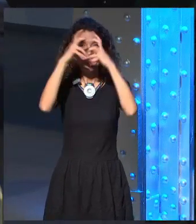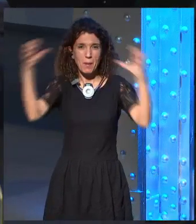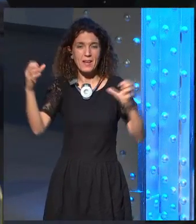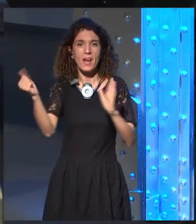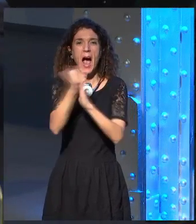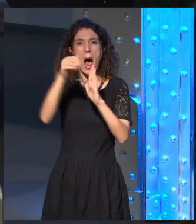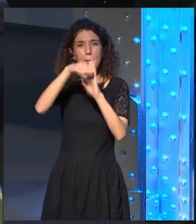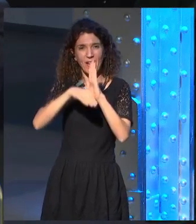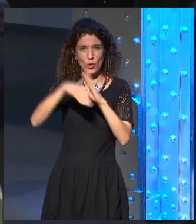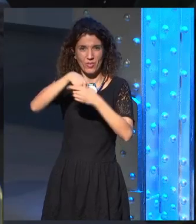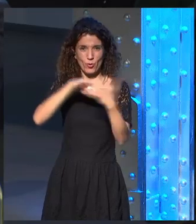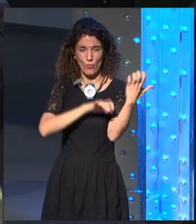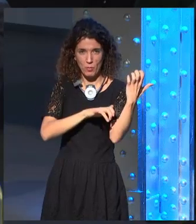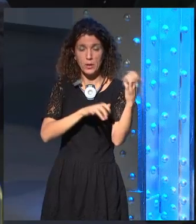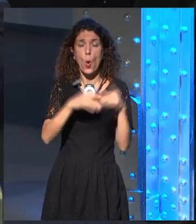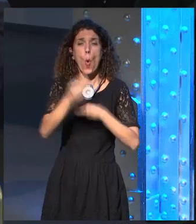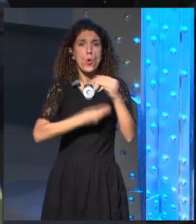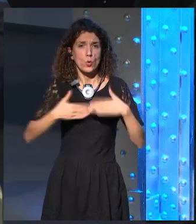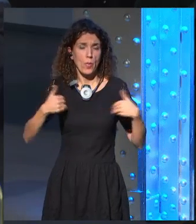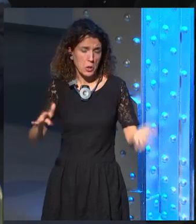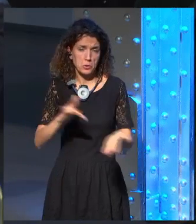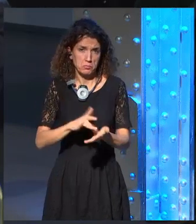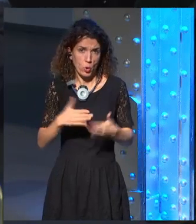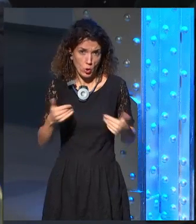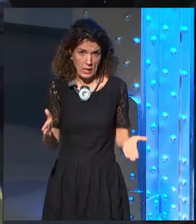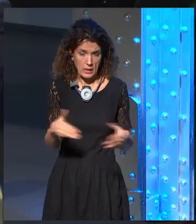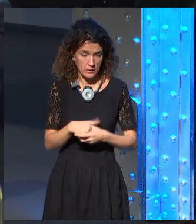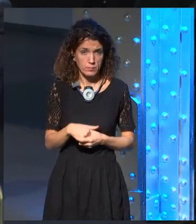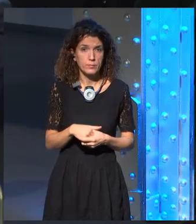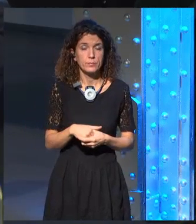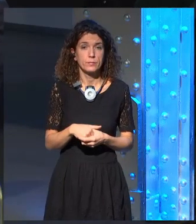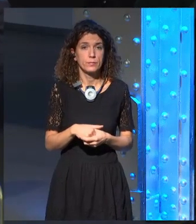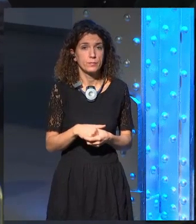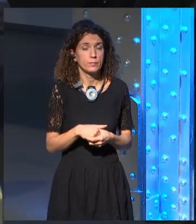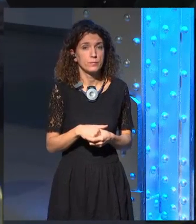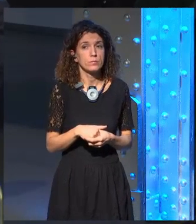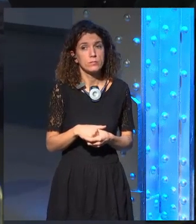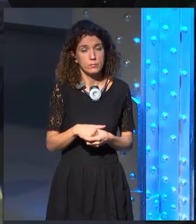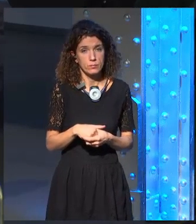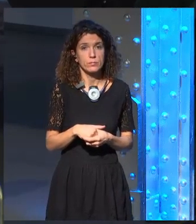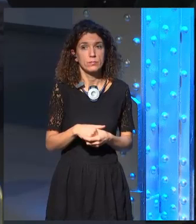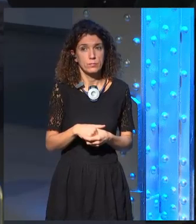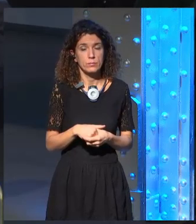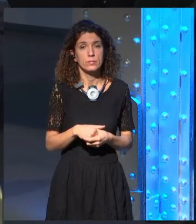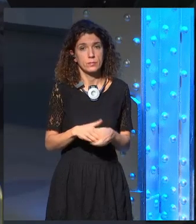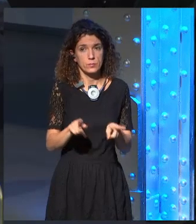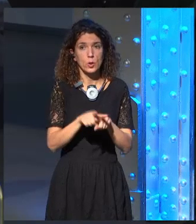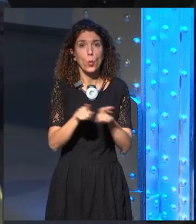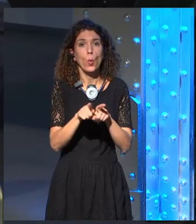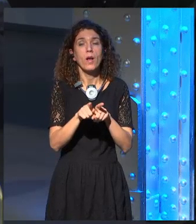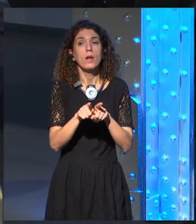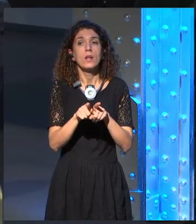aplicación informática y se puede utilizar en cualquier momento que se desee. hay que tener el